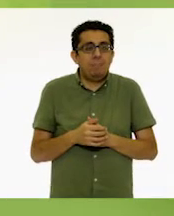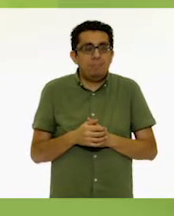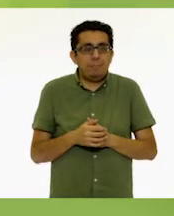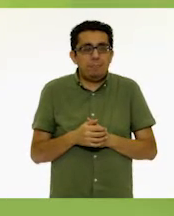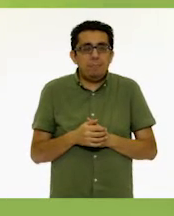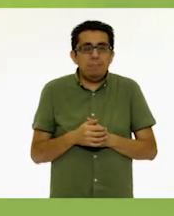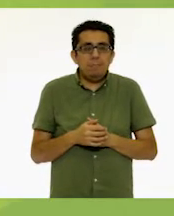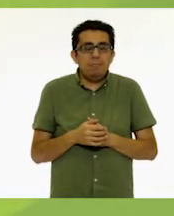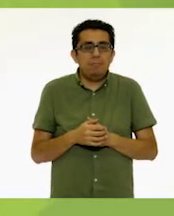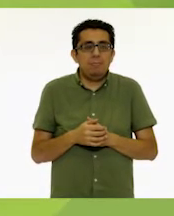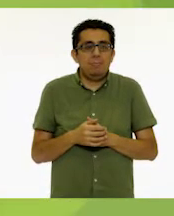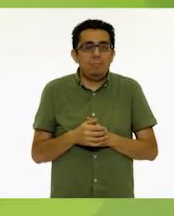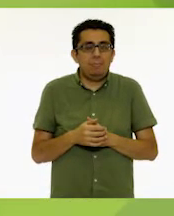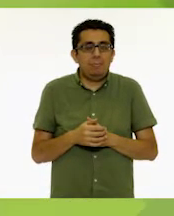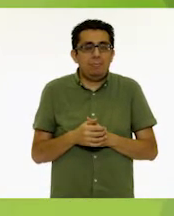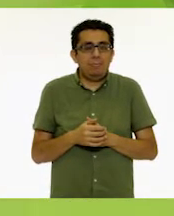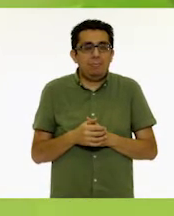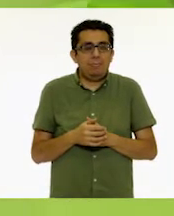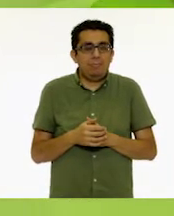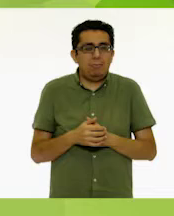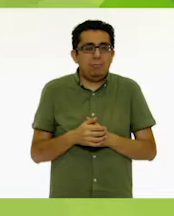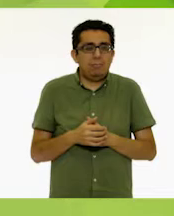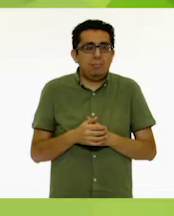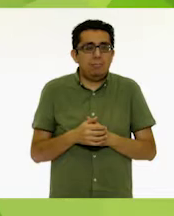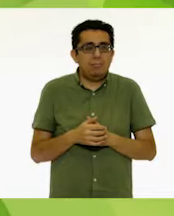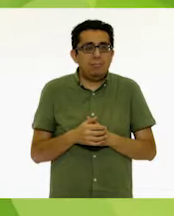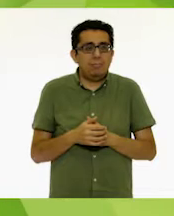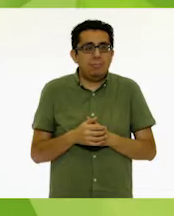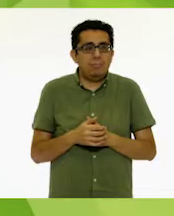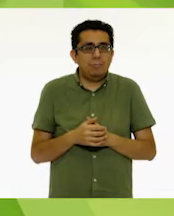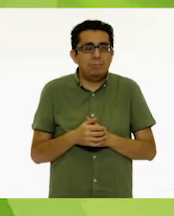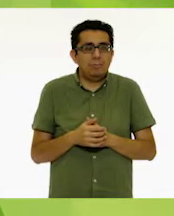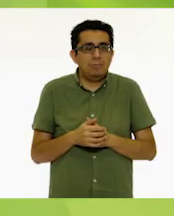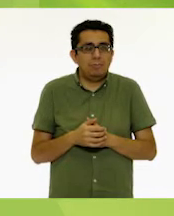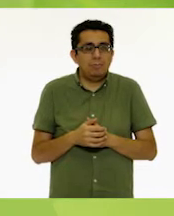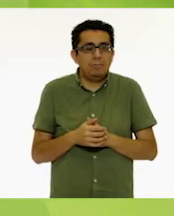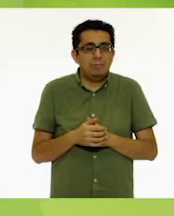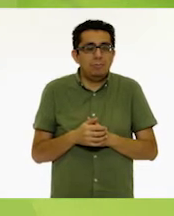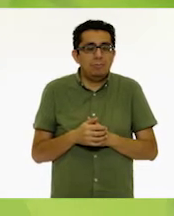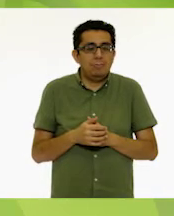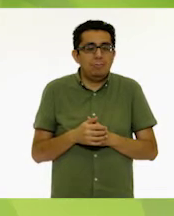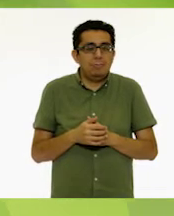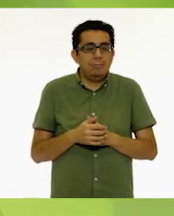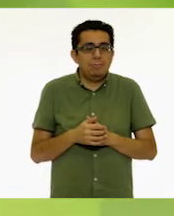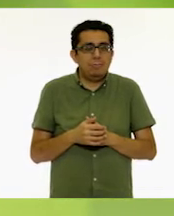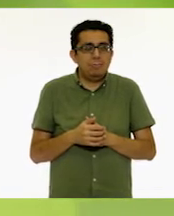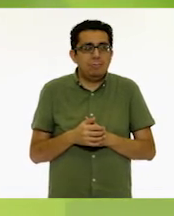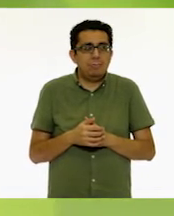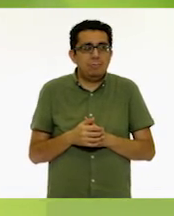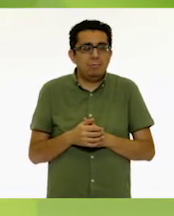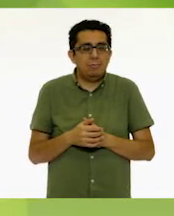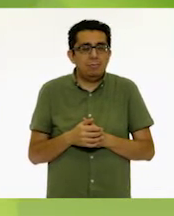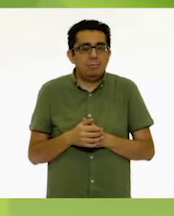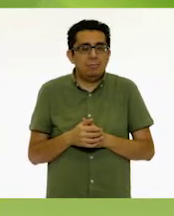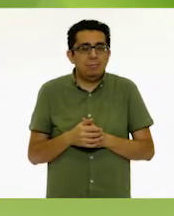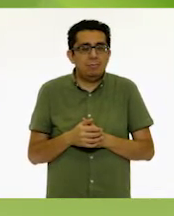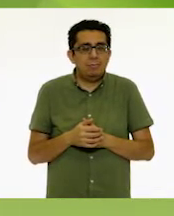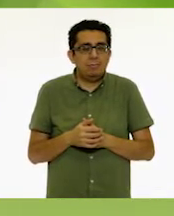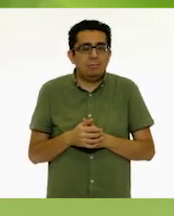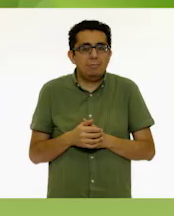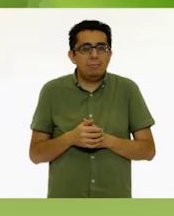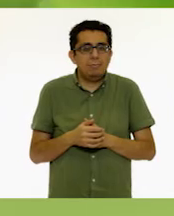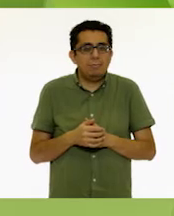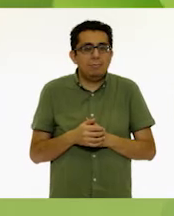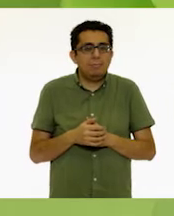¡Bravo! pum pum pum bi bi dum